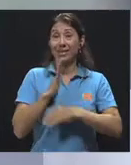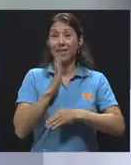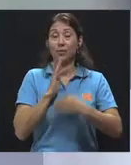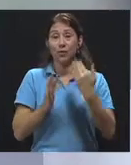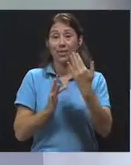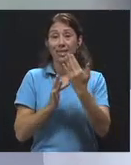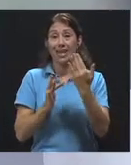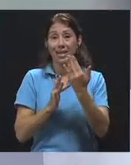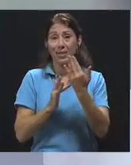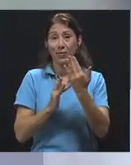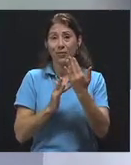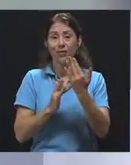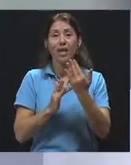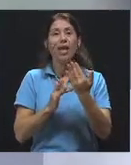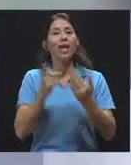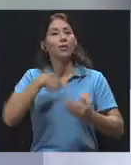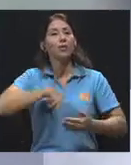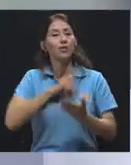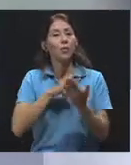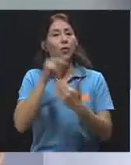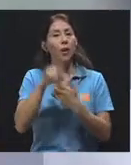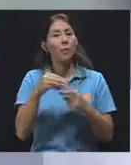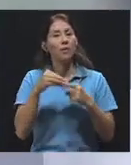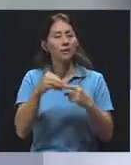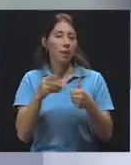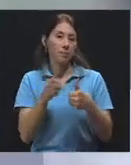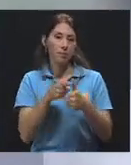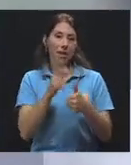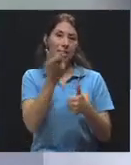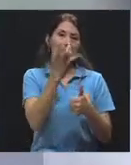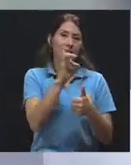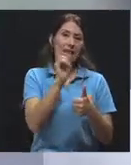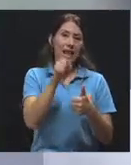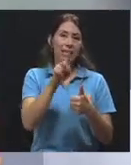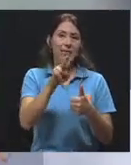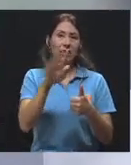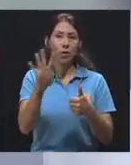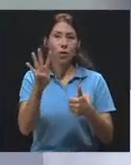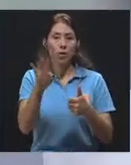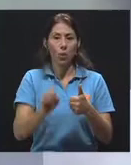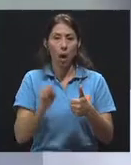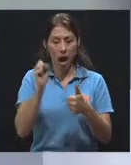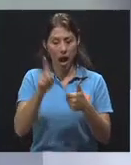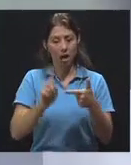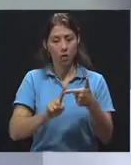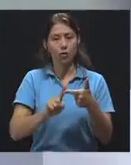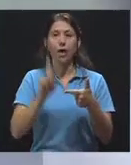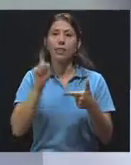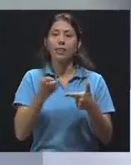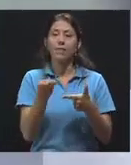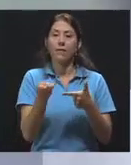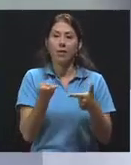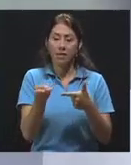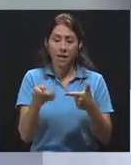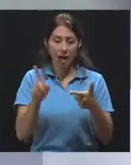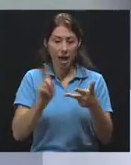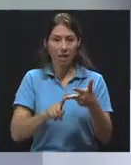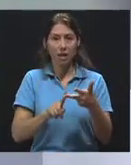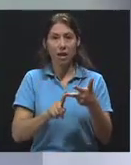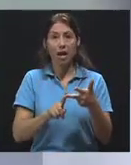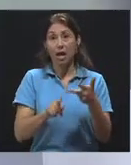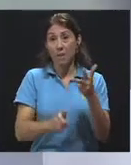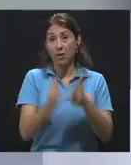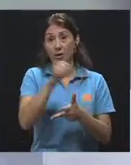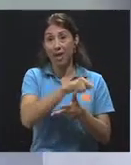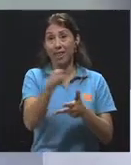programa principal, son chicos de 17 a 24 años, tienen que tener bachillerato, la mayoría